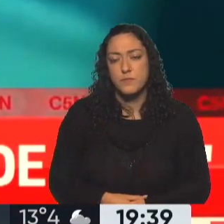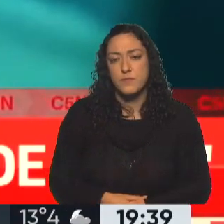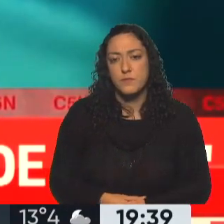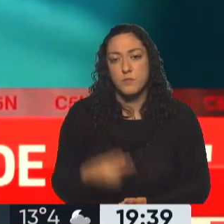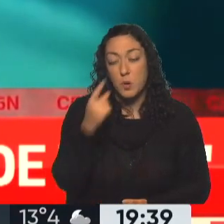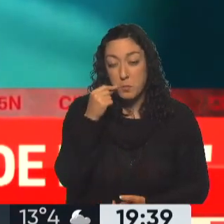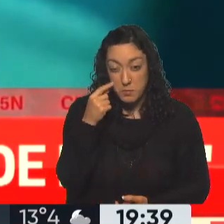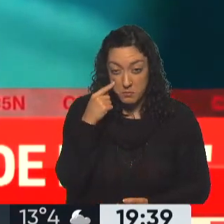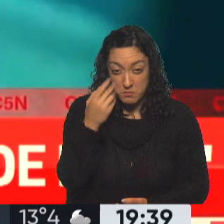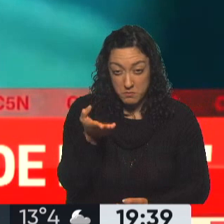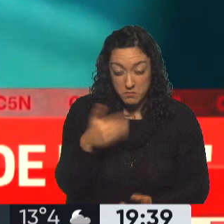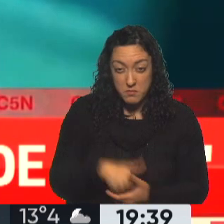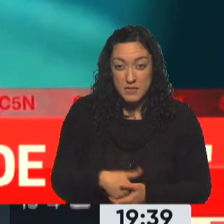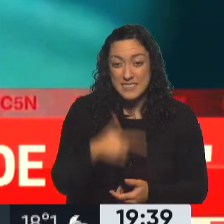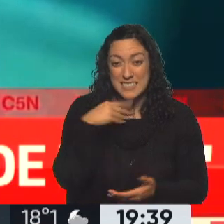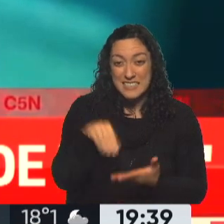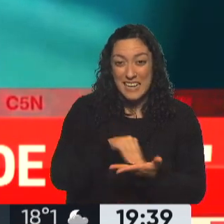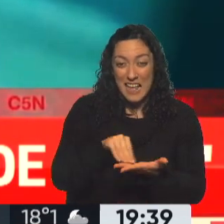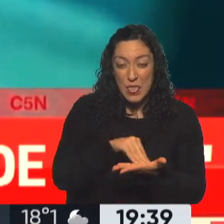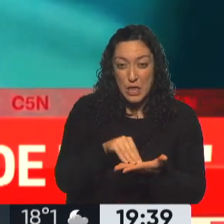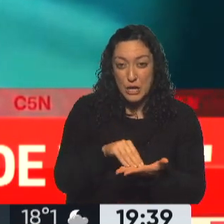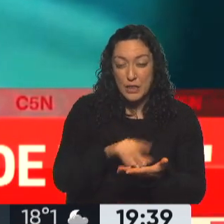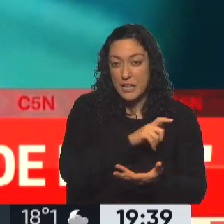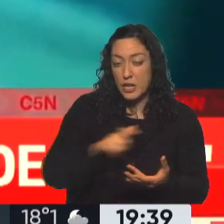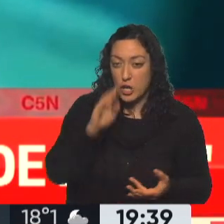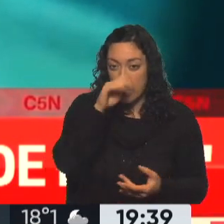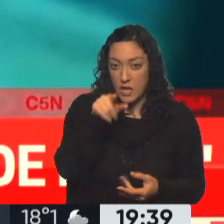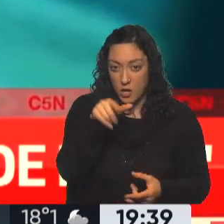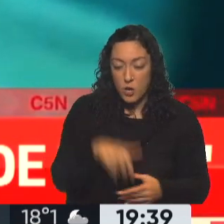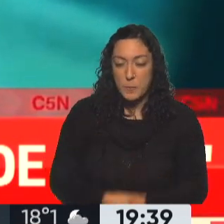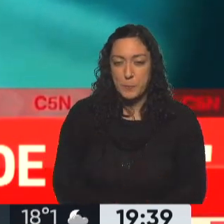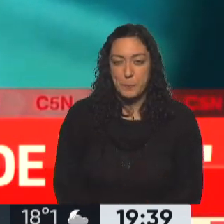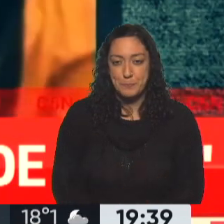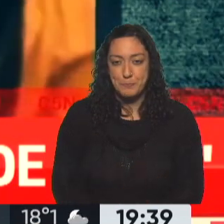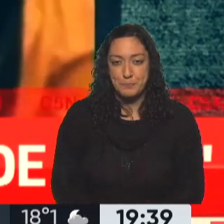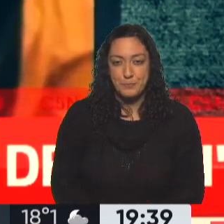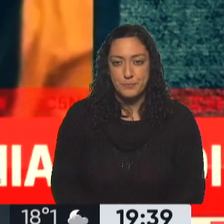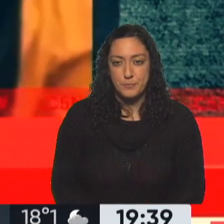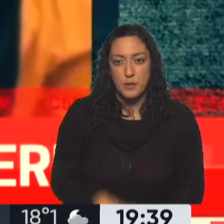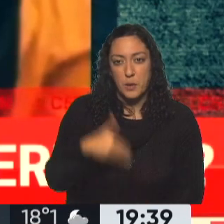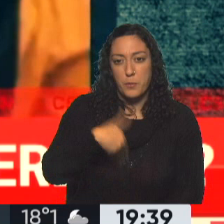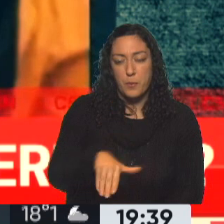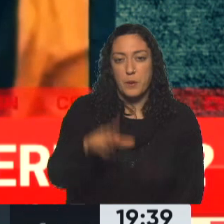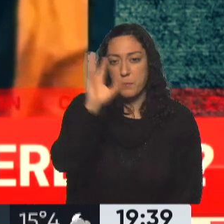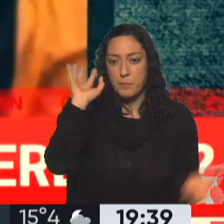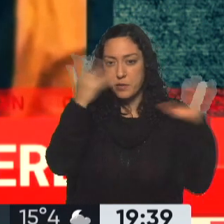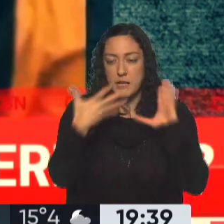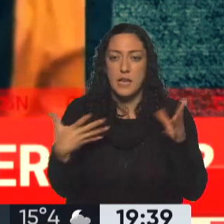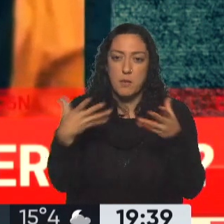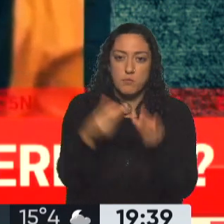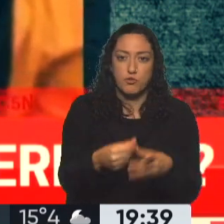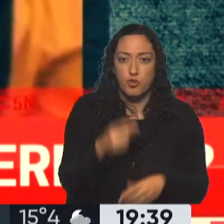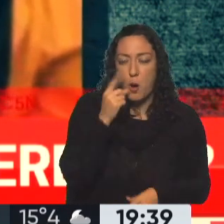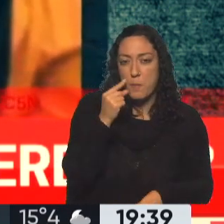no sé si lo tienen, del candidato a senador en Río Negro, que va a acompañar a Milei, que